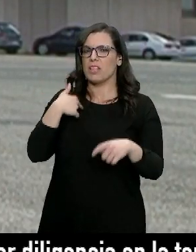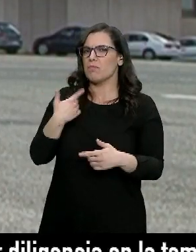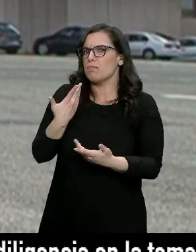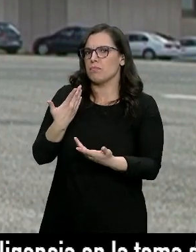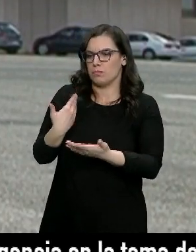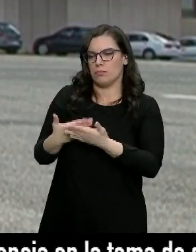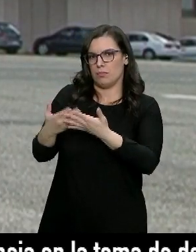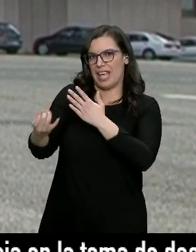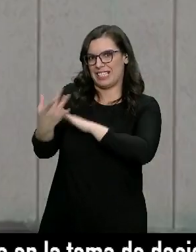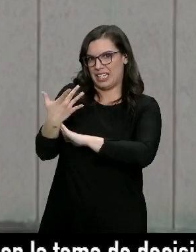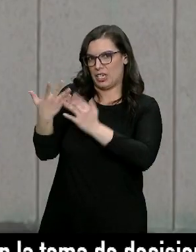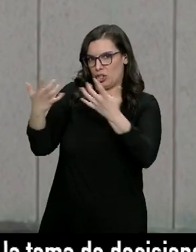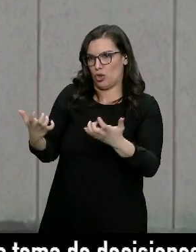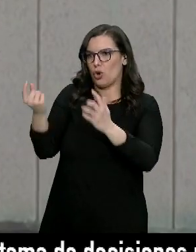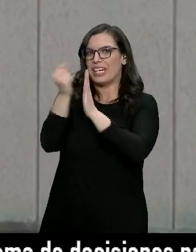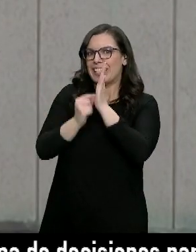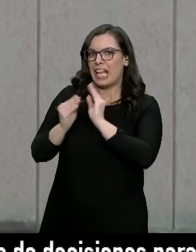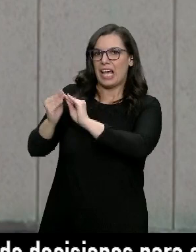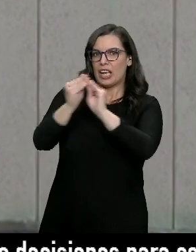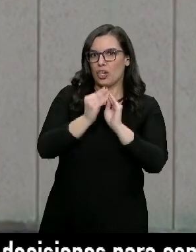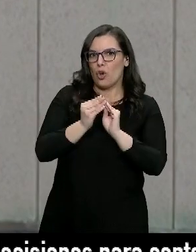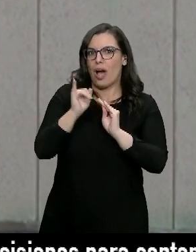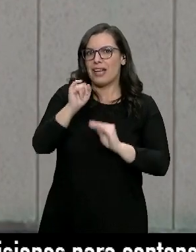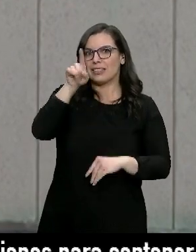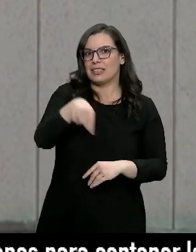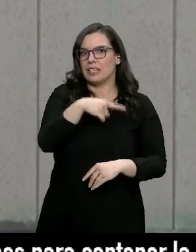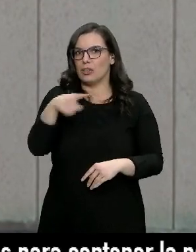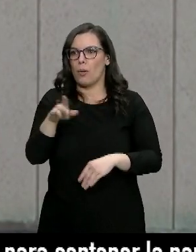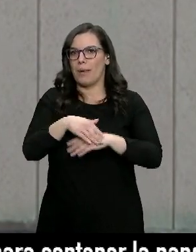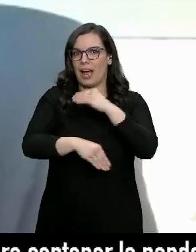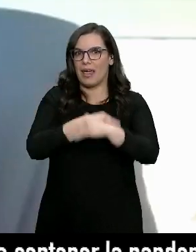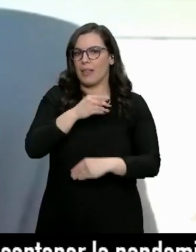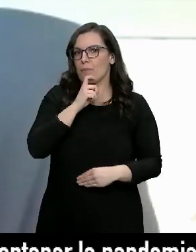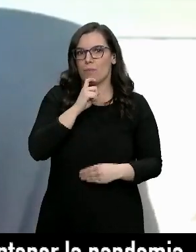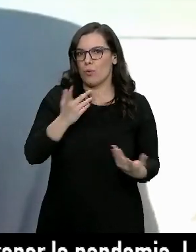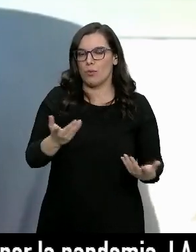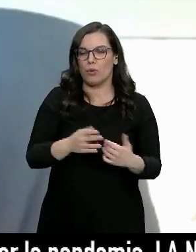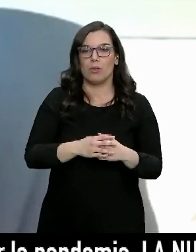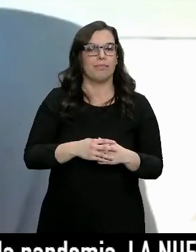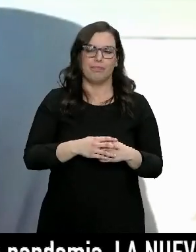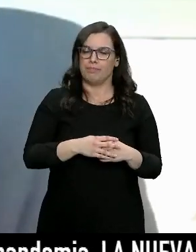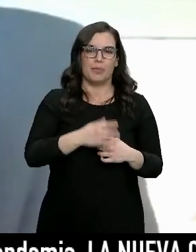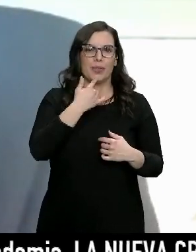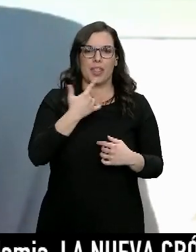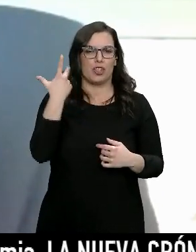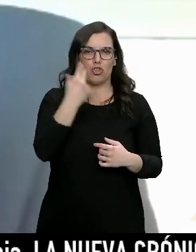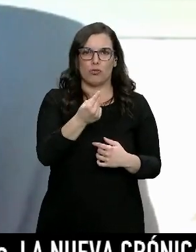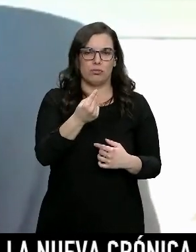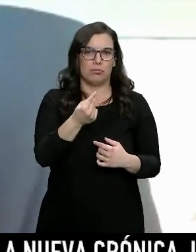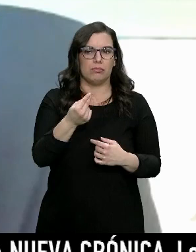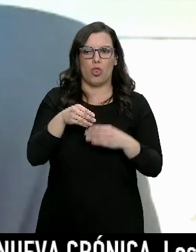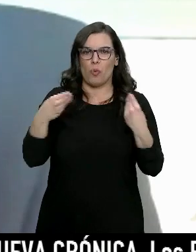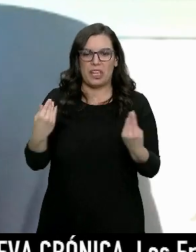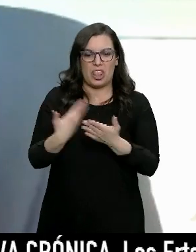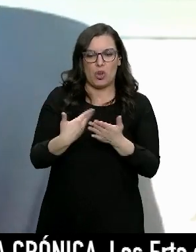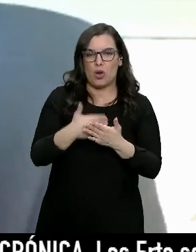por escrito si hay un criterio unificado de la Dirección General de la Policía en este aspecto. Se niegan a facilitarle cualquier tipo de documentación